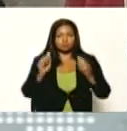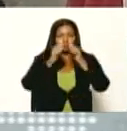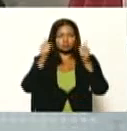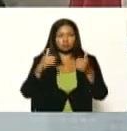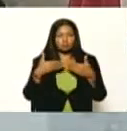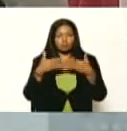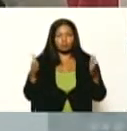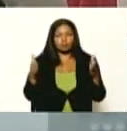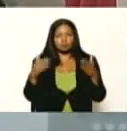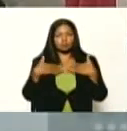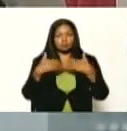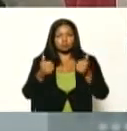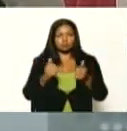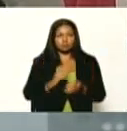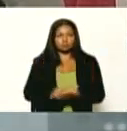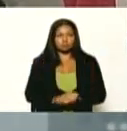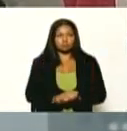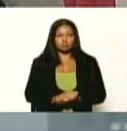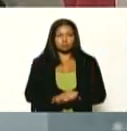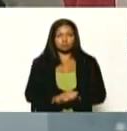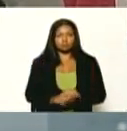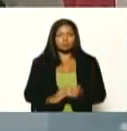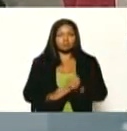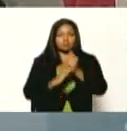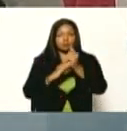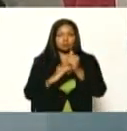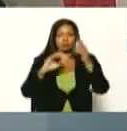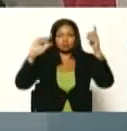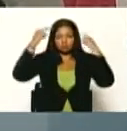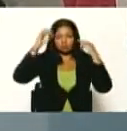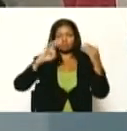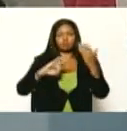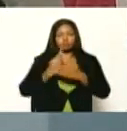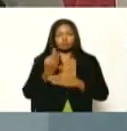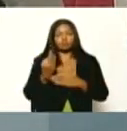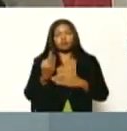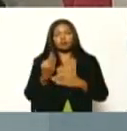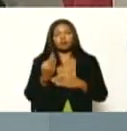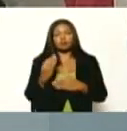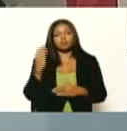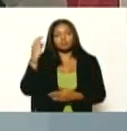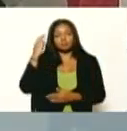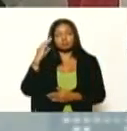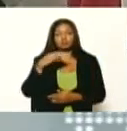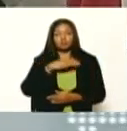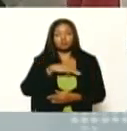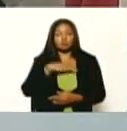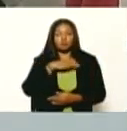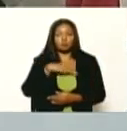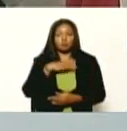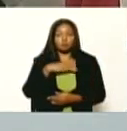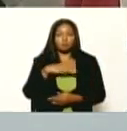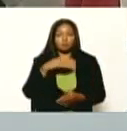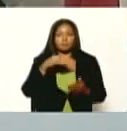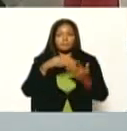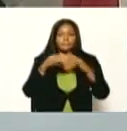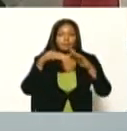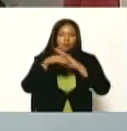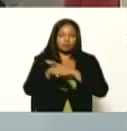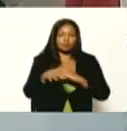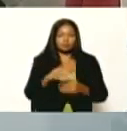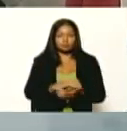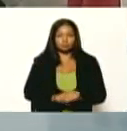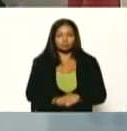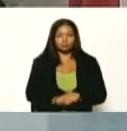de salud que el comandante Chávez fundó en la misión Barrio Adentro. Misión